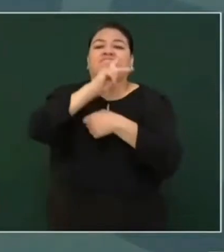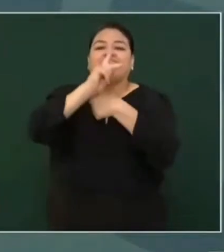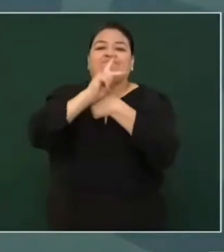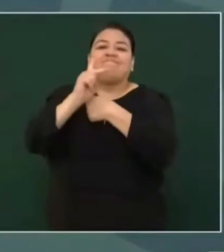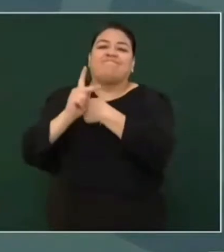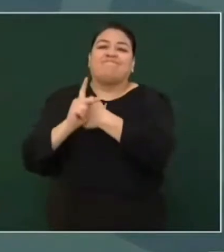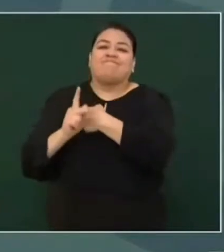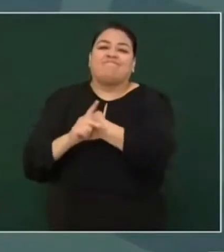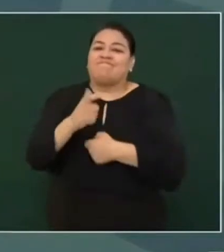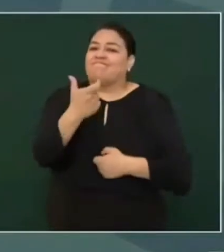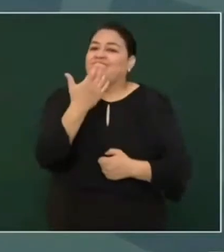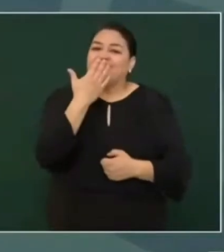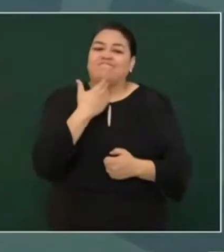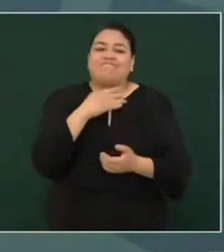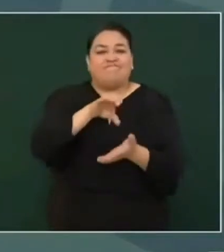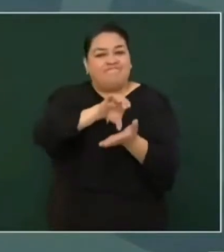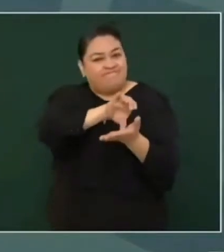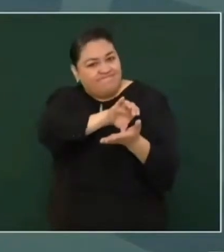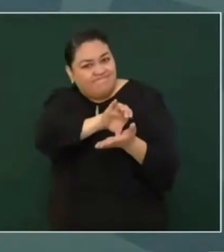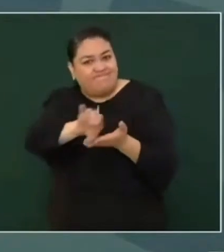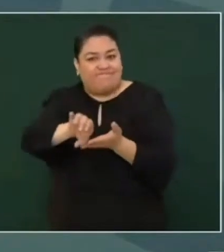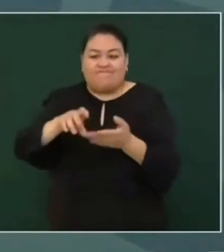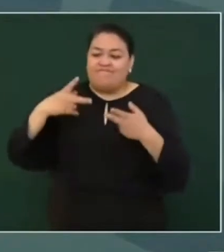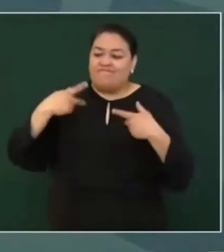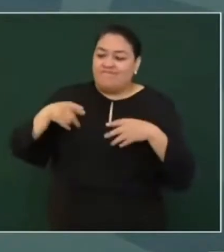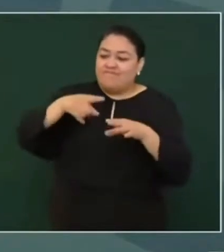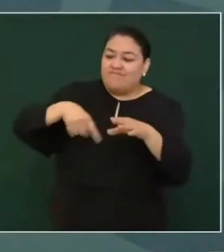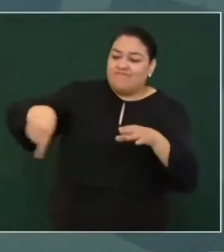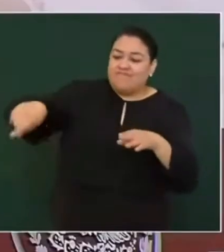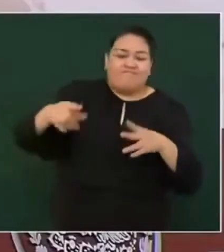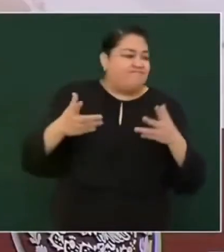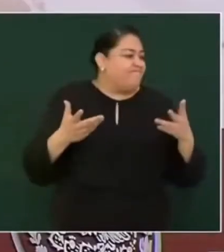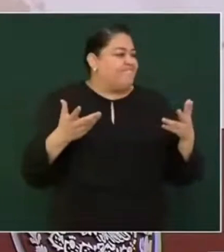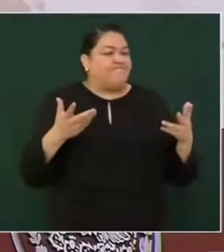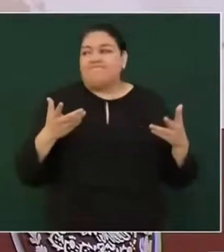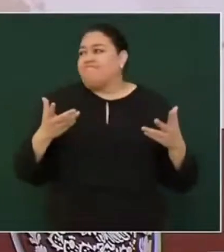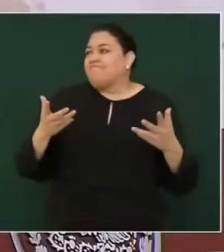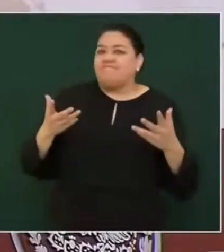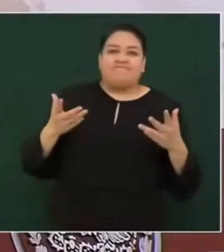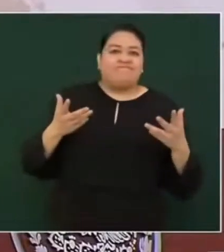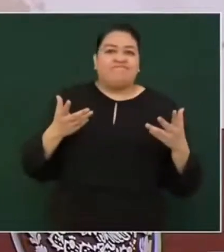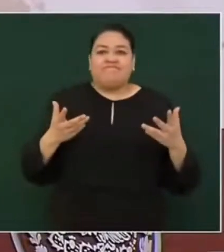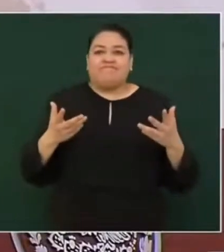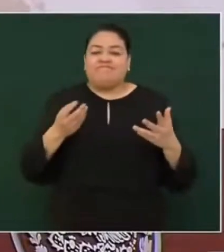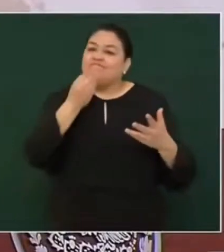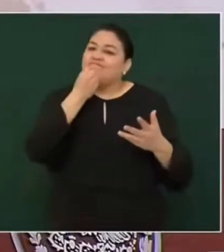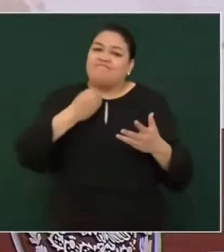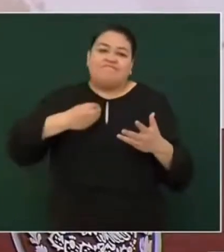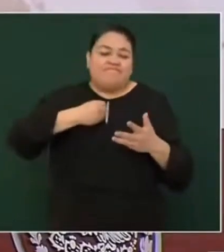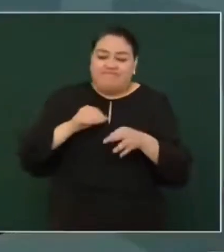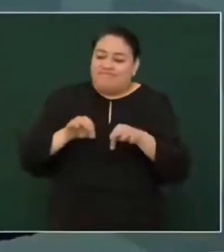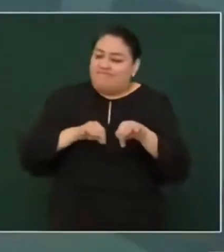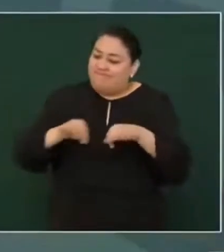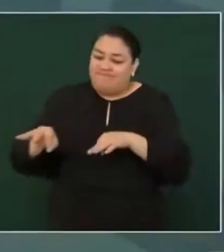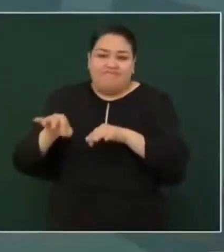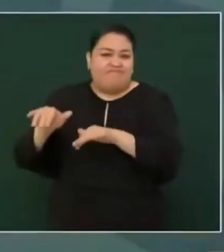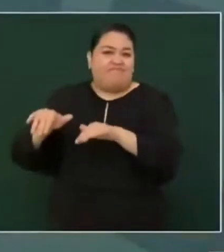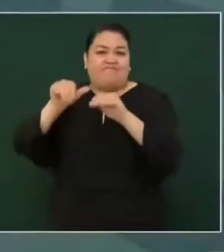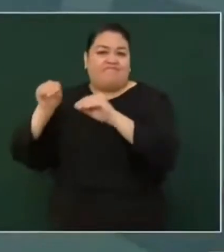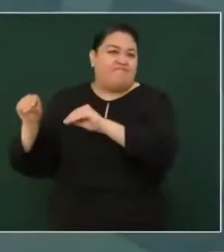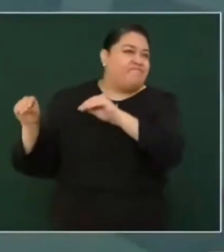pobres, donde la gente no tiene opción, no tiene alternativas y se ve obligada a emigrar.